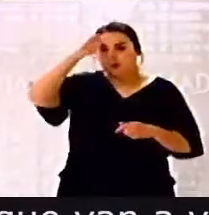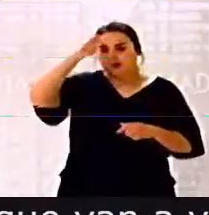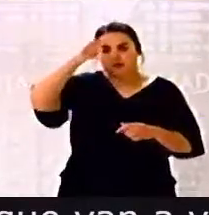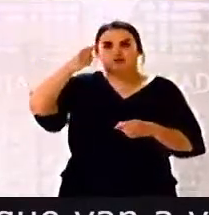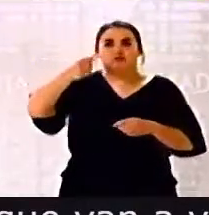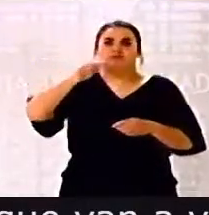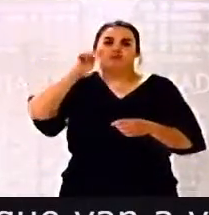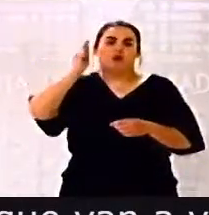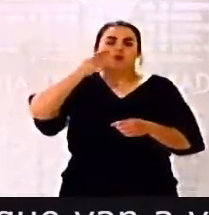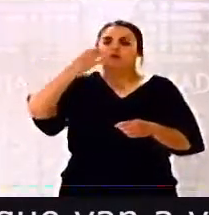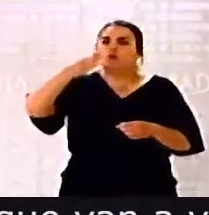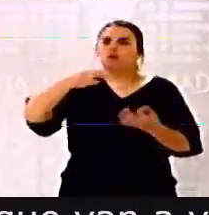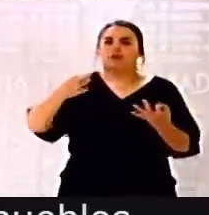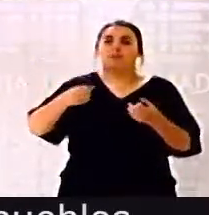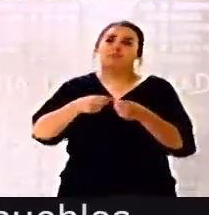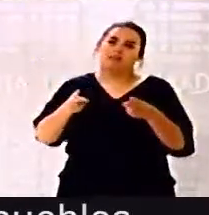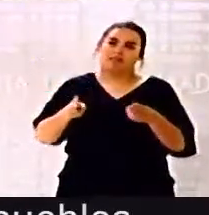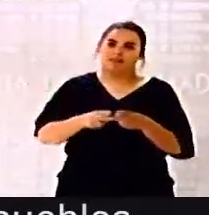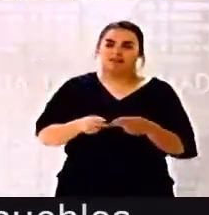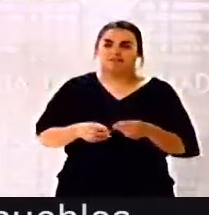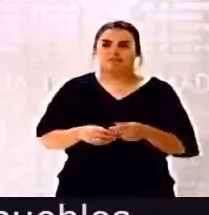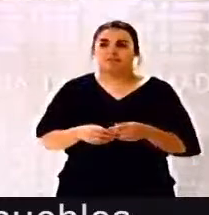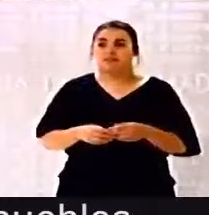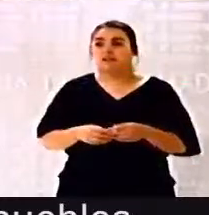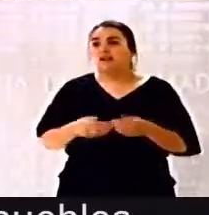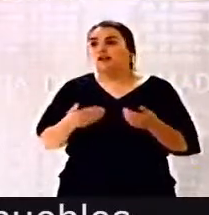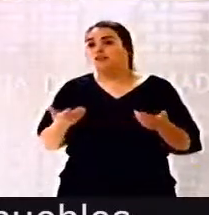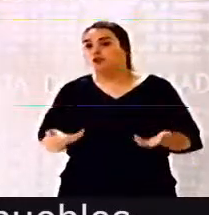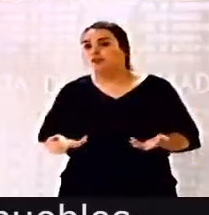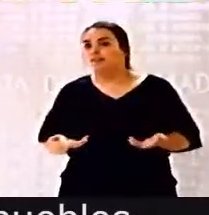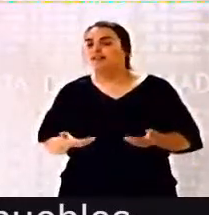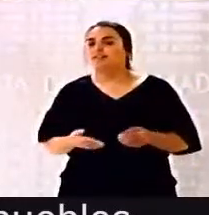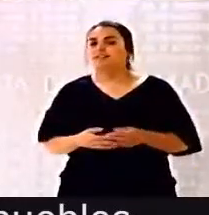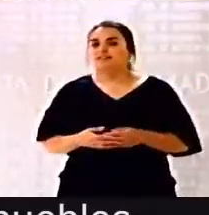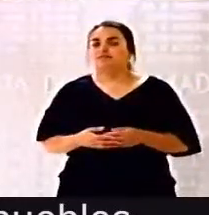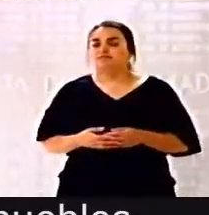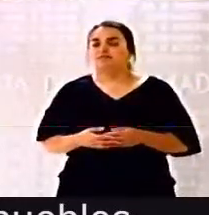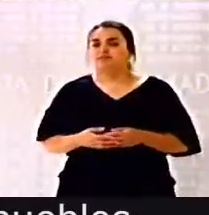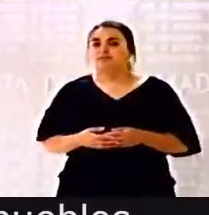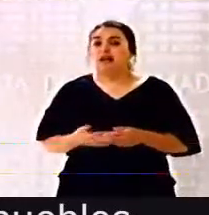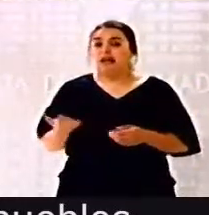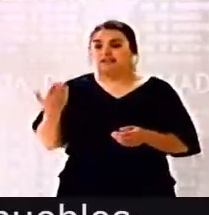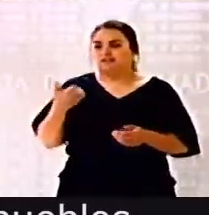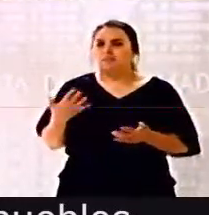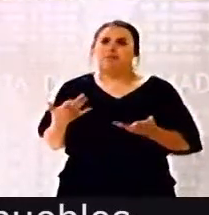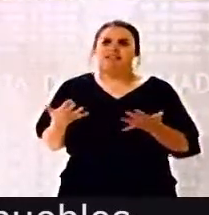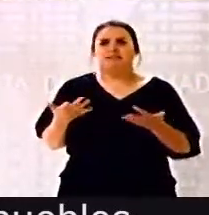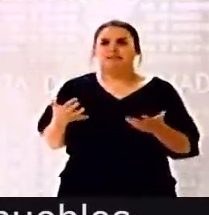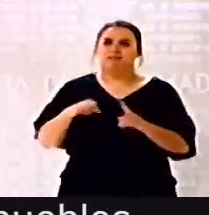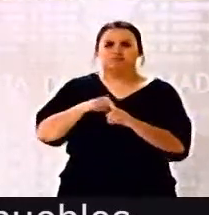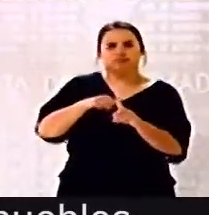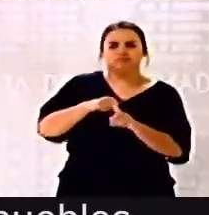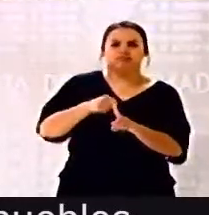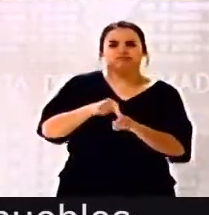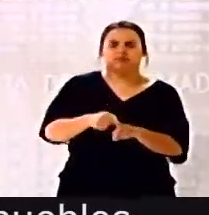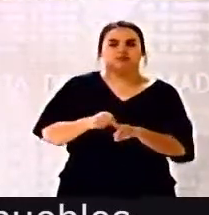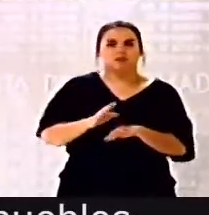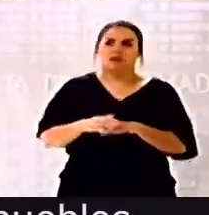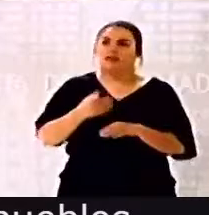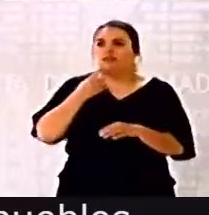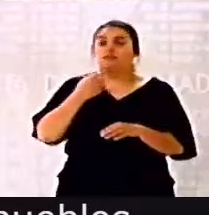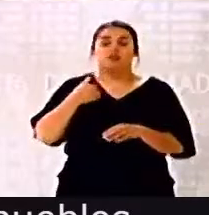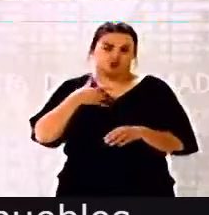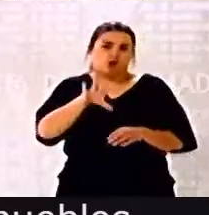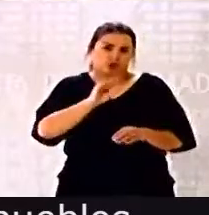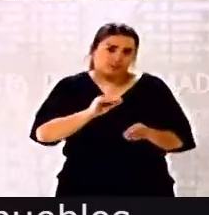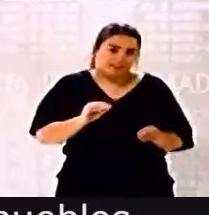que encuentran es la piscina, ¿no? Por lo tanto, como nos metieron prisa a la hora, y yo lo